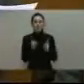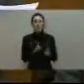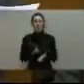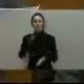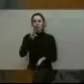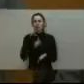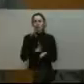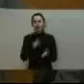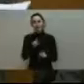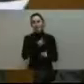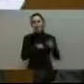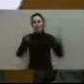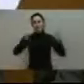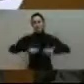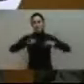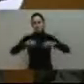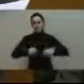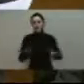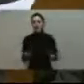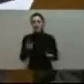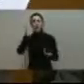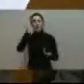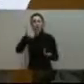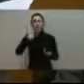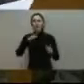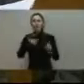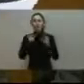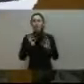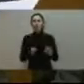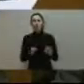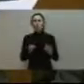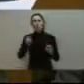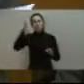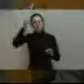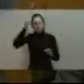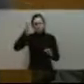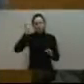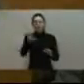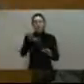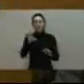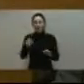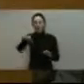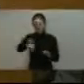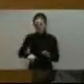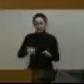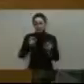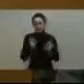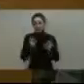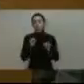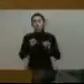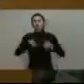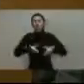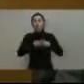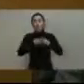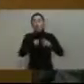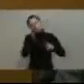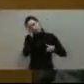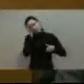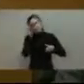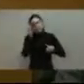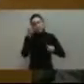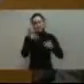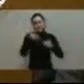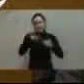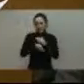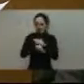pequeño temporalillo. En Luarca hay tripulaciones de Perú, de Cabo Verde, que pernoctan en los barcos, señora consejera, y el acceso se